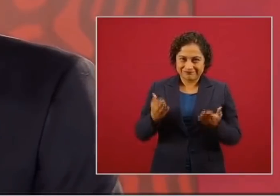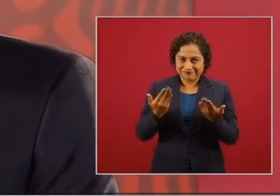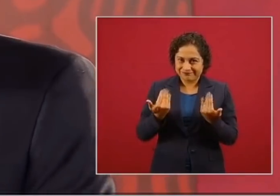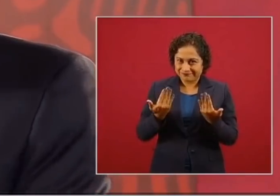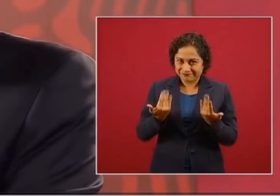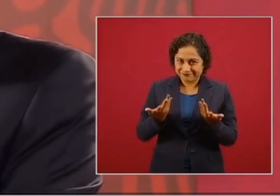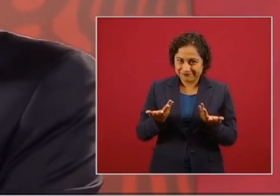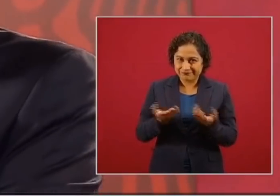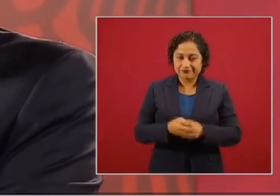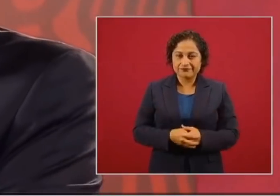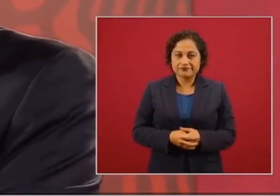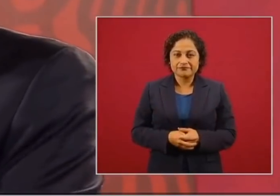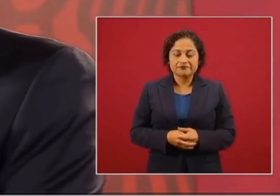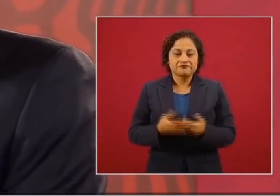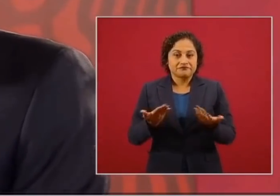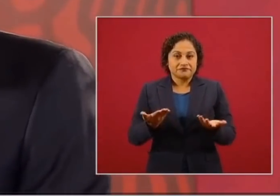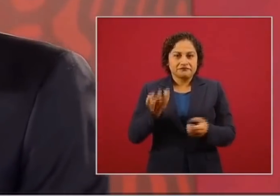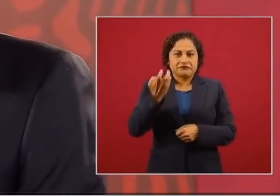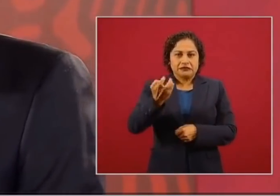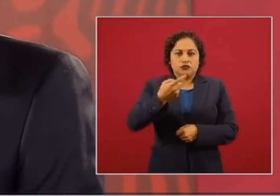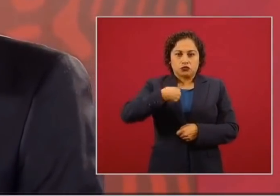Entonces, vamos a ver esto porque